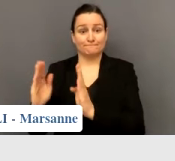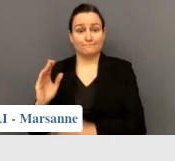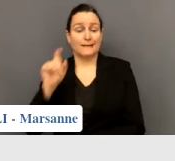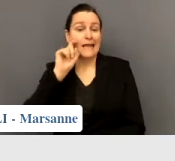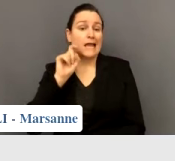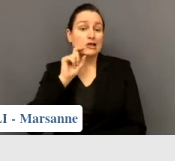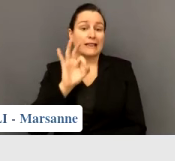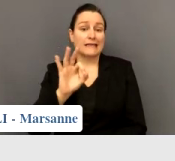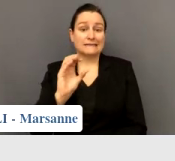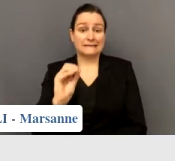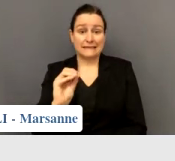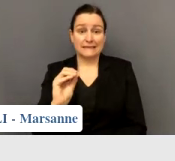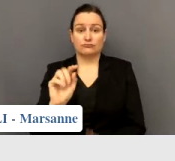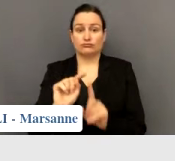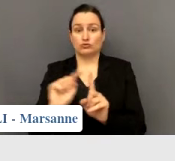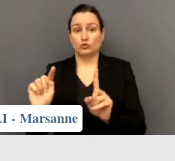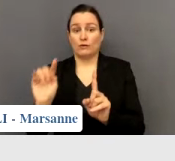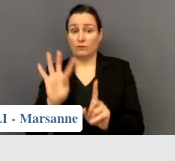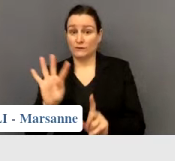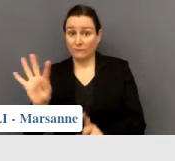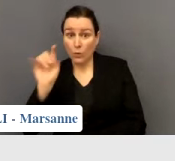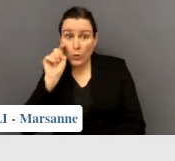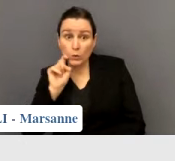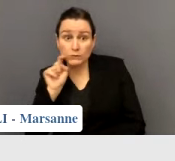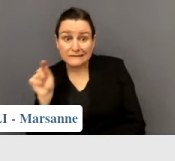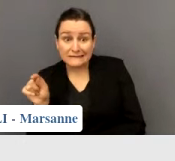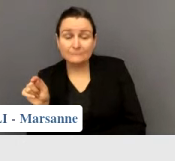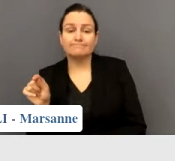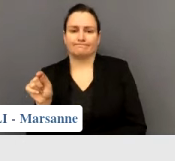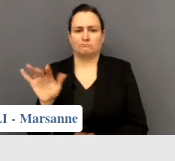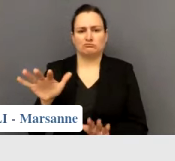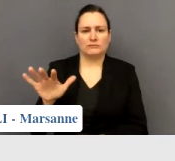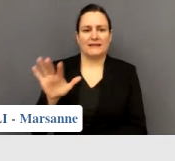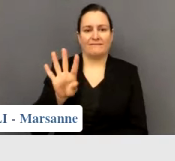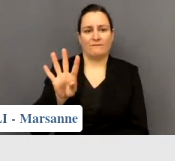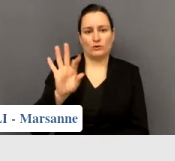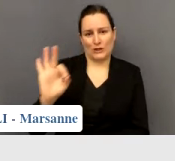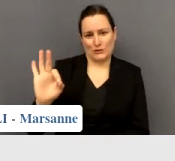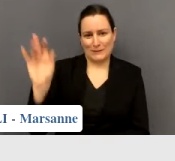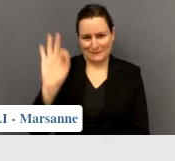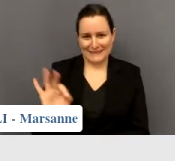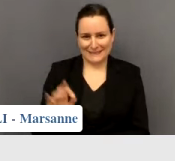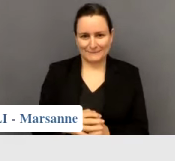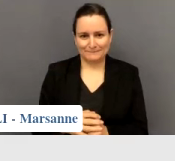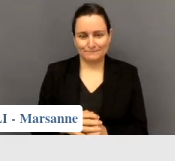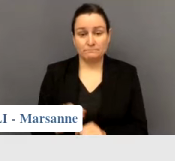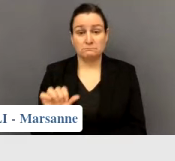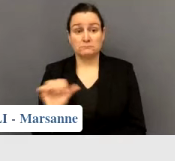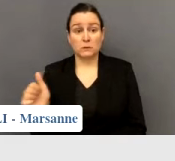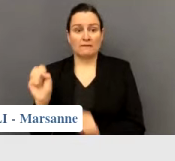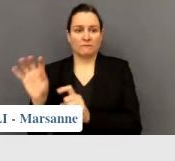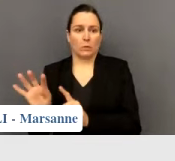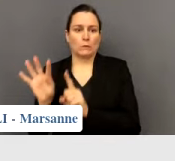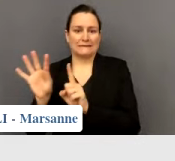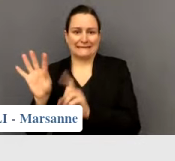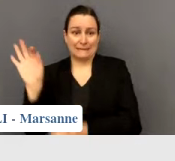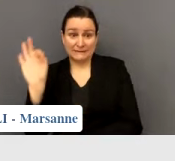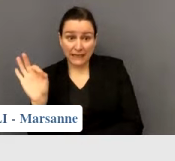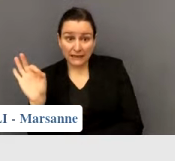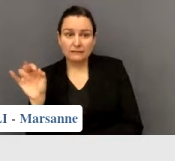destinatarias son mujeres heterosexuales, mientras que el 5% son lesbianas, gays, bisexuales,